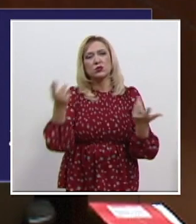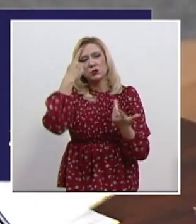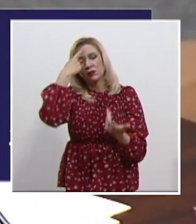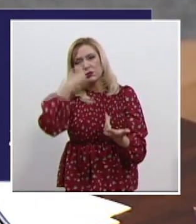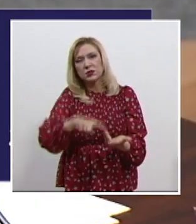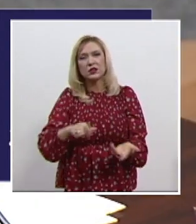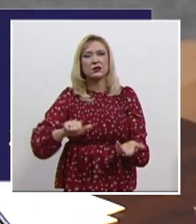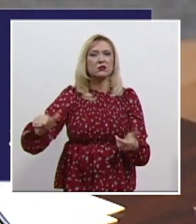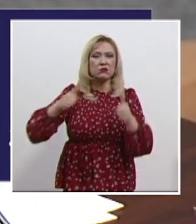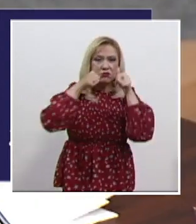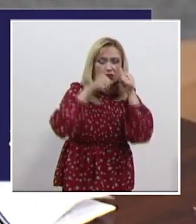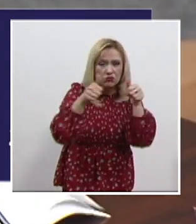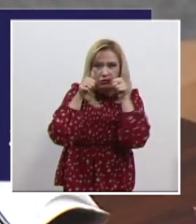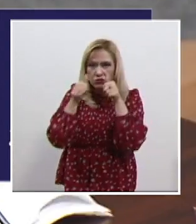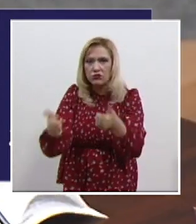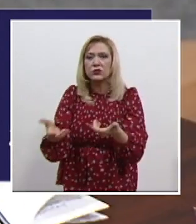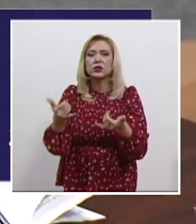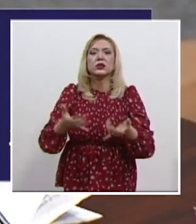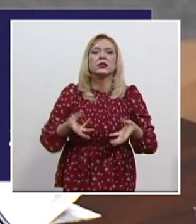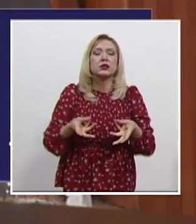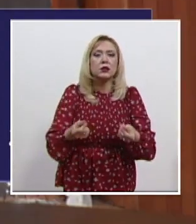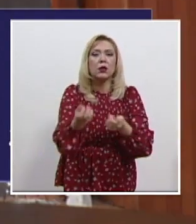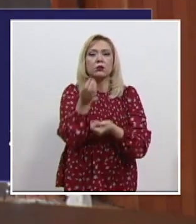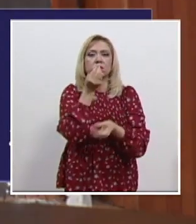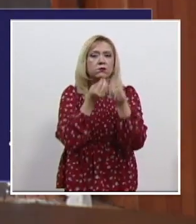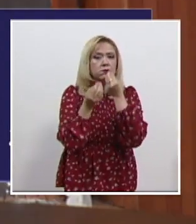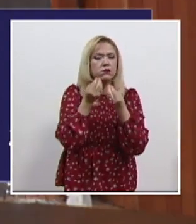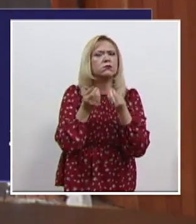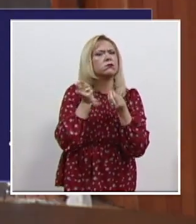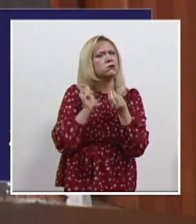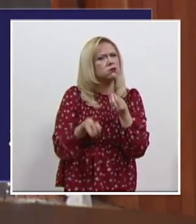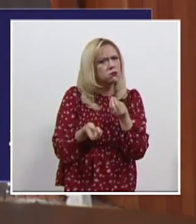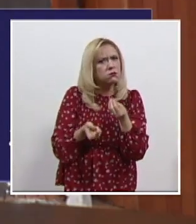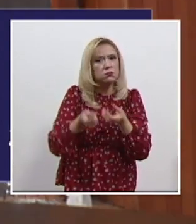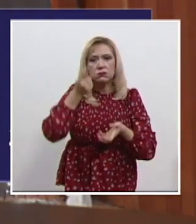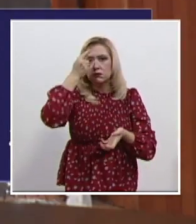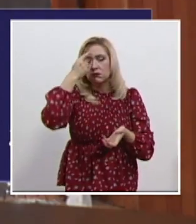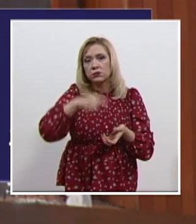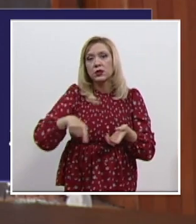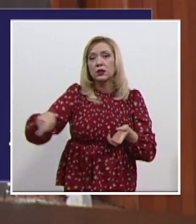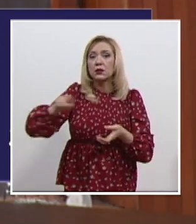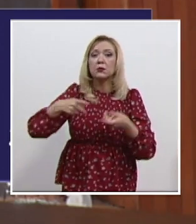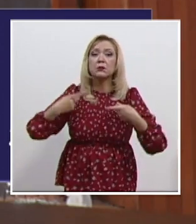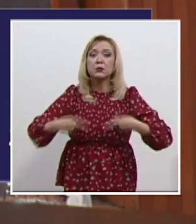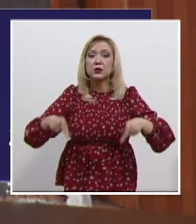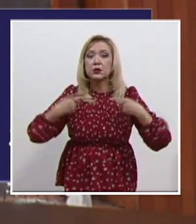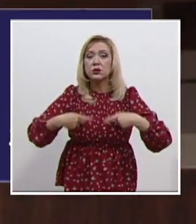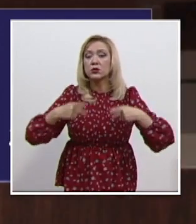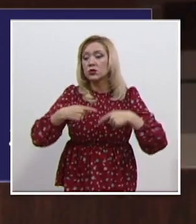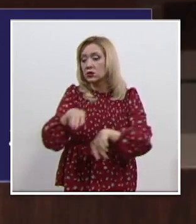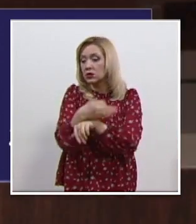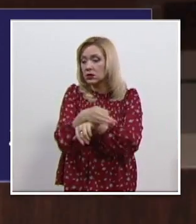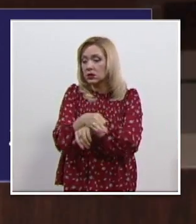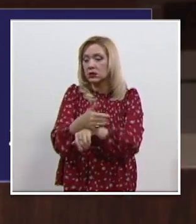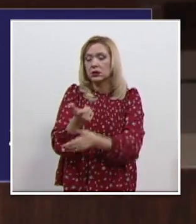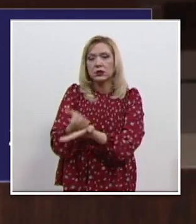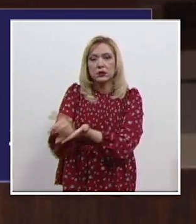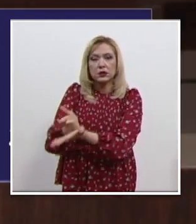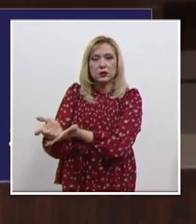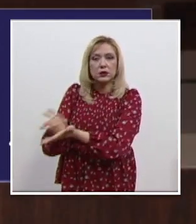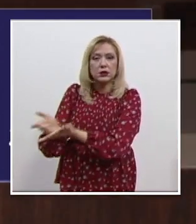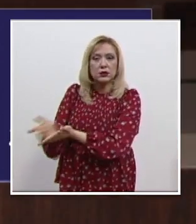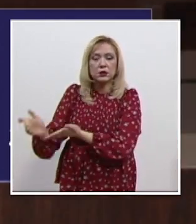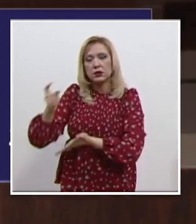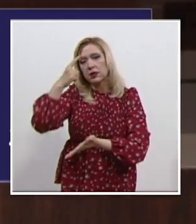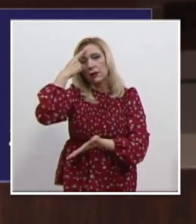orden social, así como gastos de alimentación. Esto con el fin de garantizar la contratación de personal eventual suficiente en